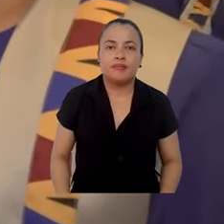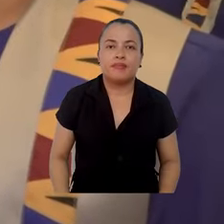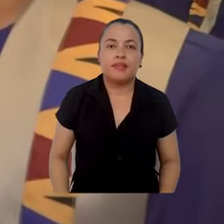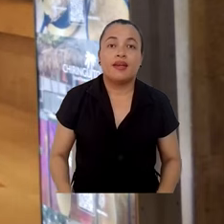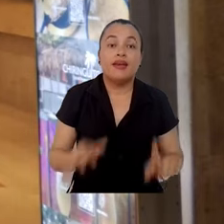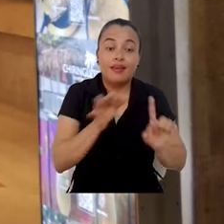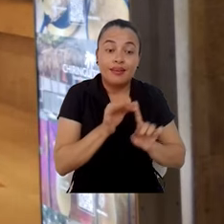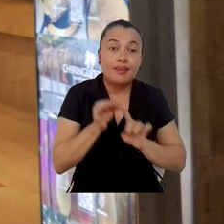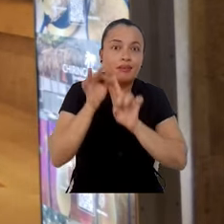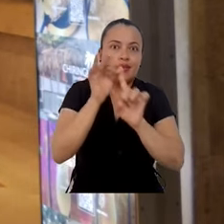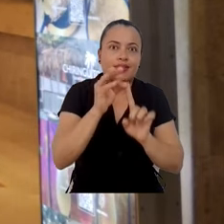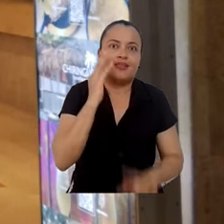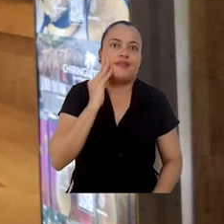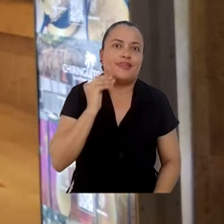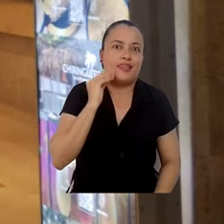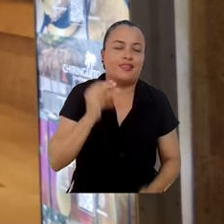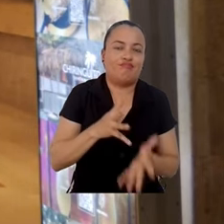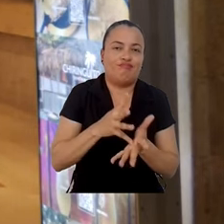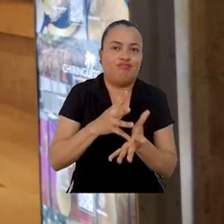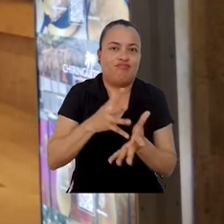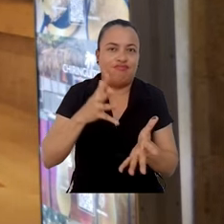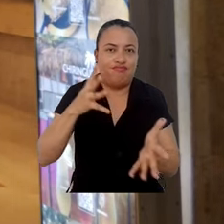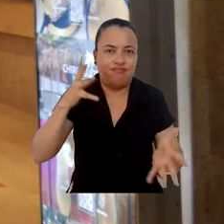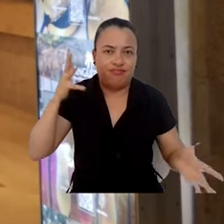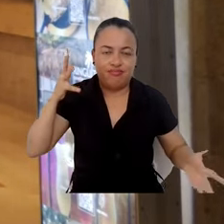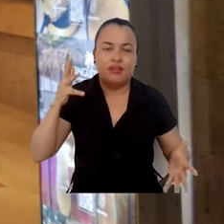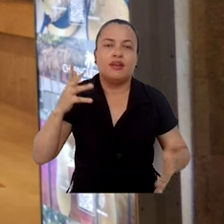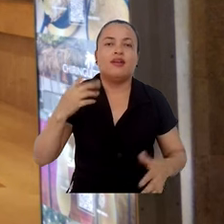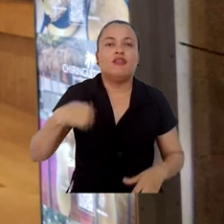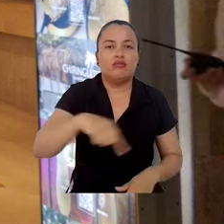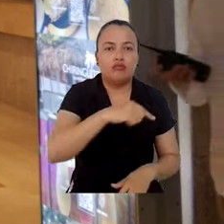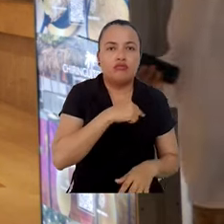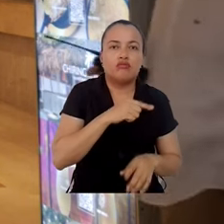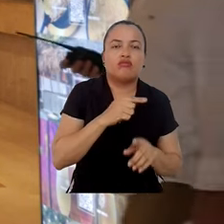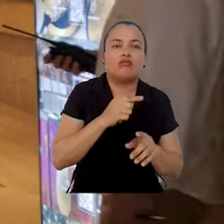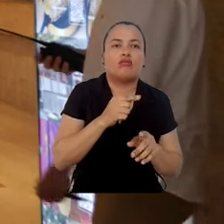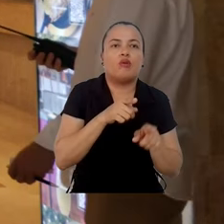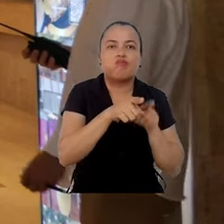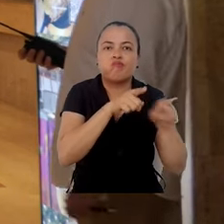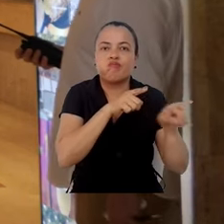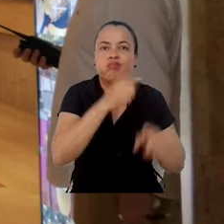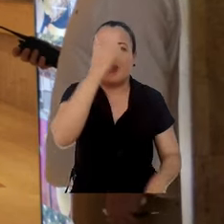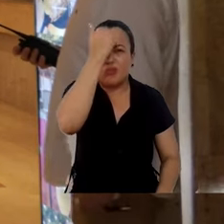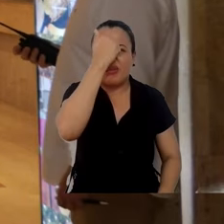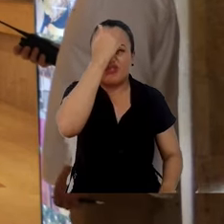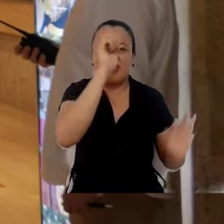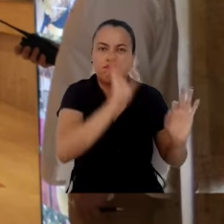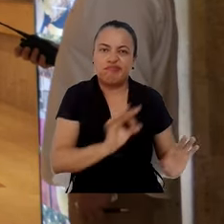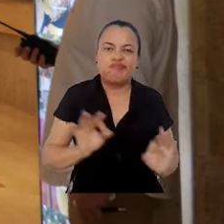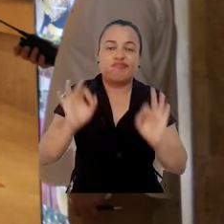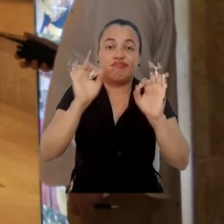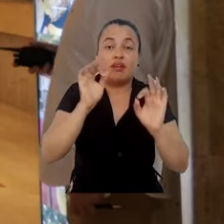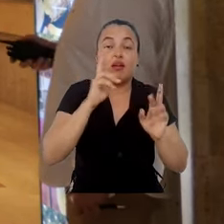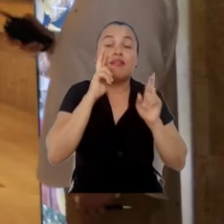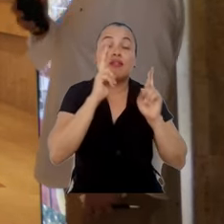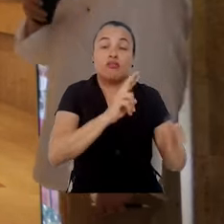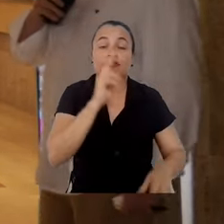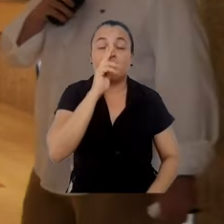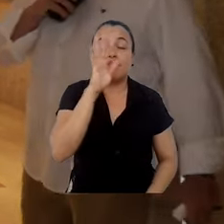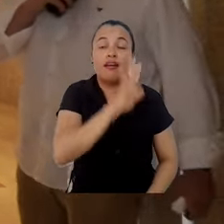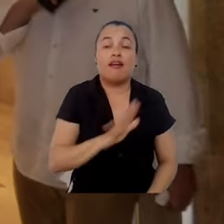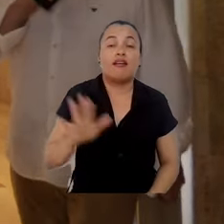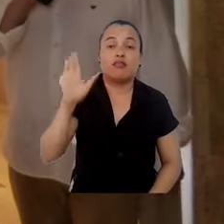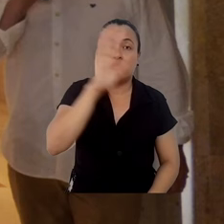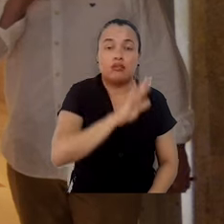académicamente la especialización fue una experiencia muy enriquecedora tuvimos docentes de alta calidad de reconocimiento